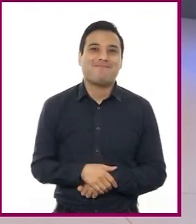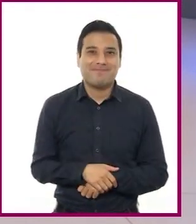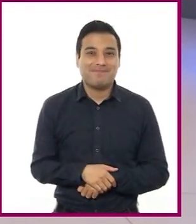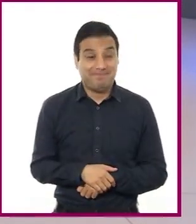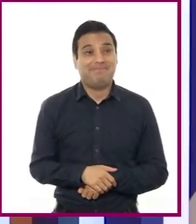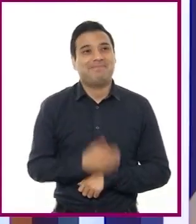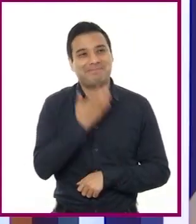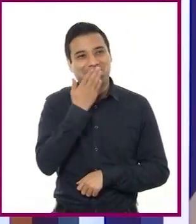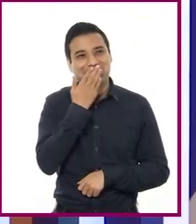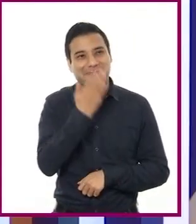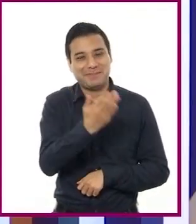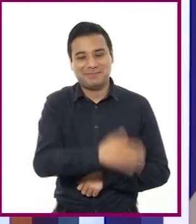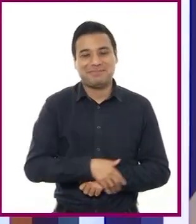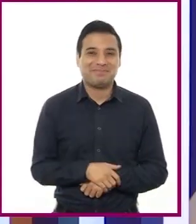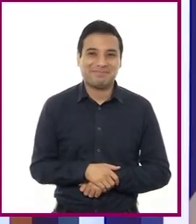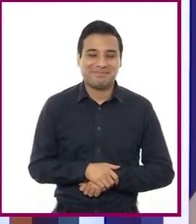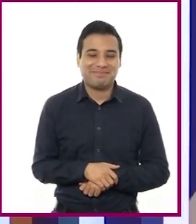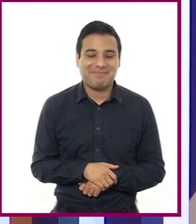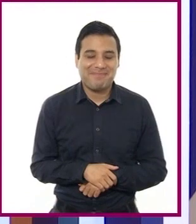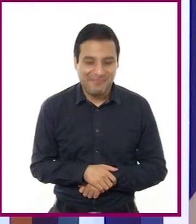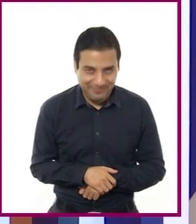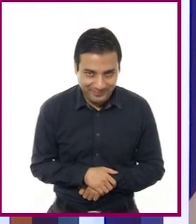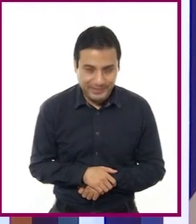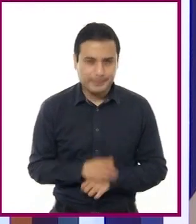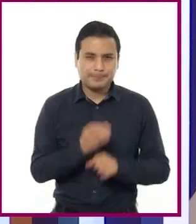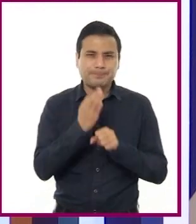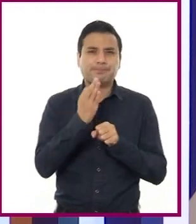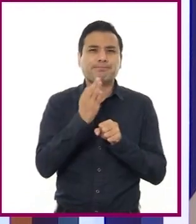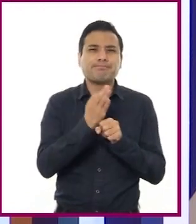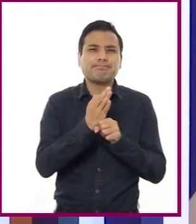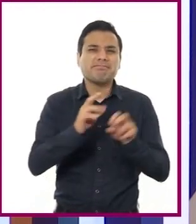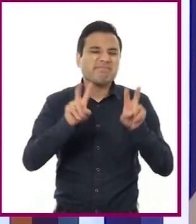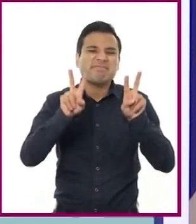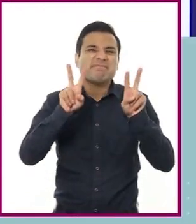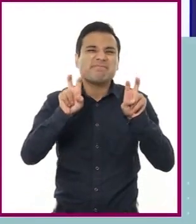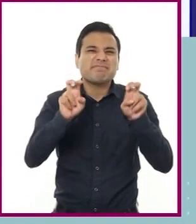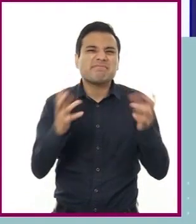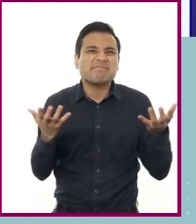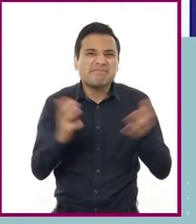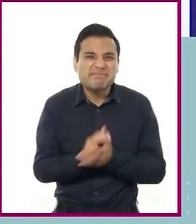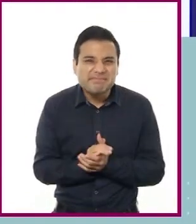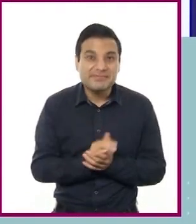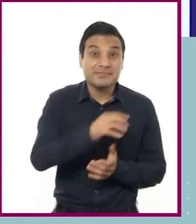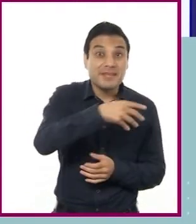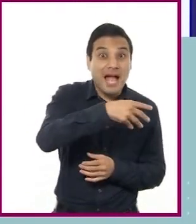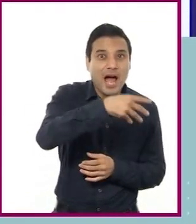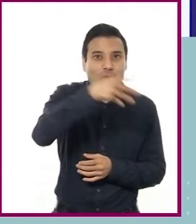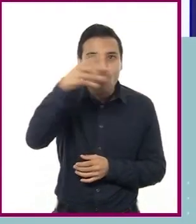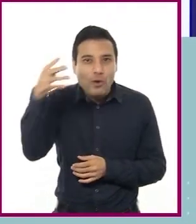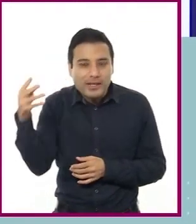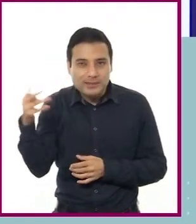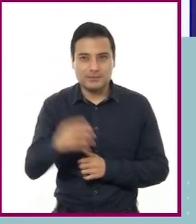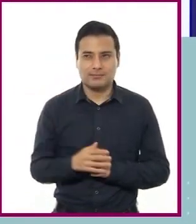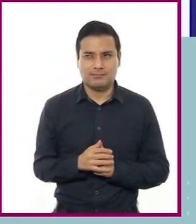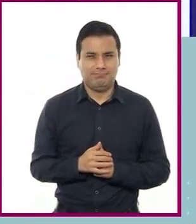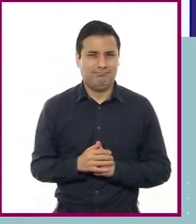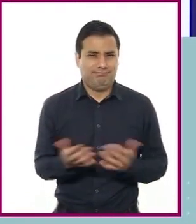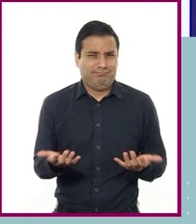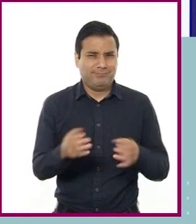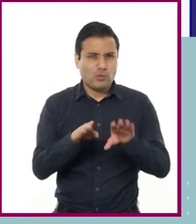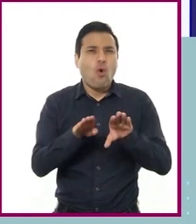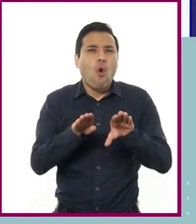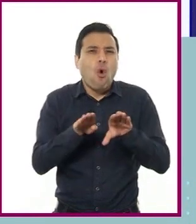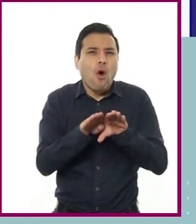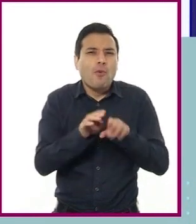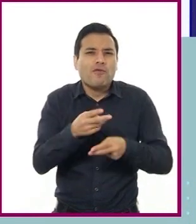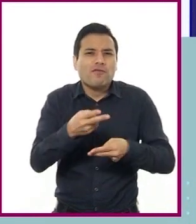dicho. En esta ocasión hablaremos sobre el arco iris. Analizaremos qué pasa con la luz para que se forme,